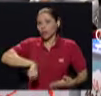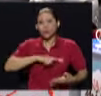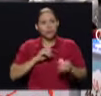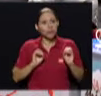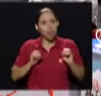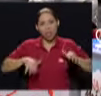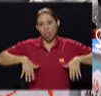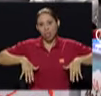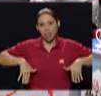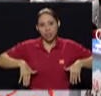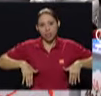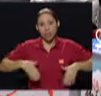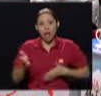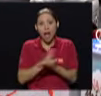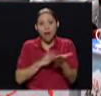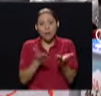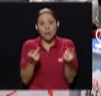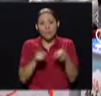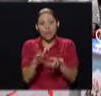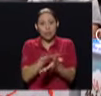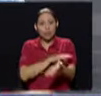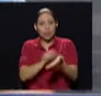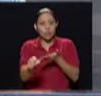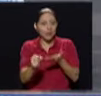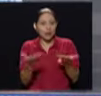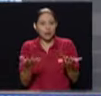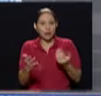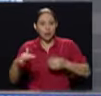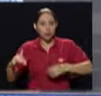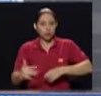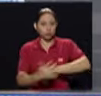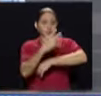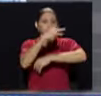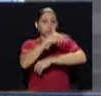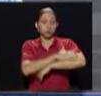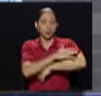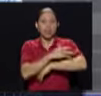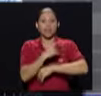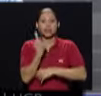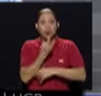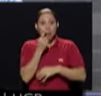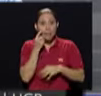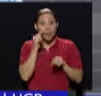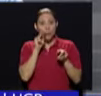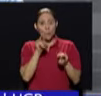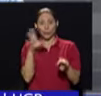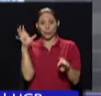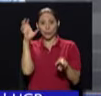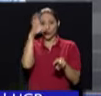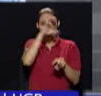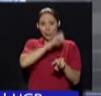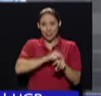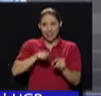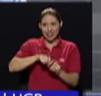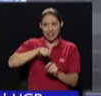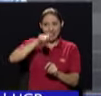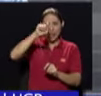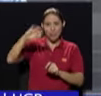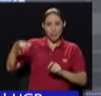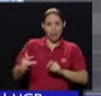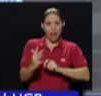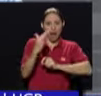tengamos registros de tsunamis devastadores. El simple hecho de registrar el tamaño de la ola en